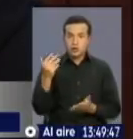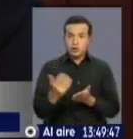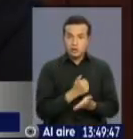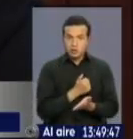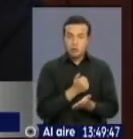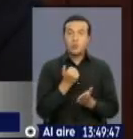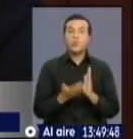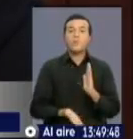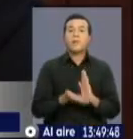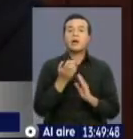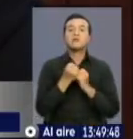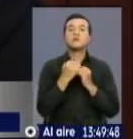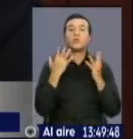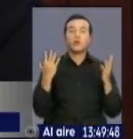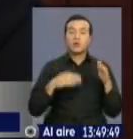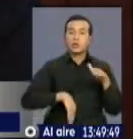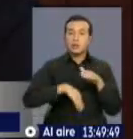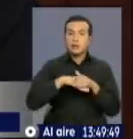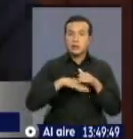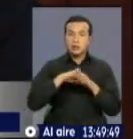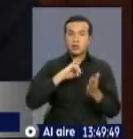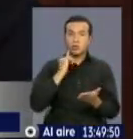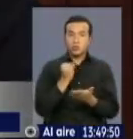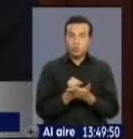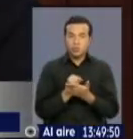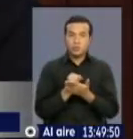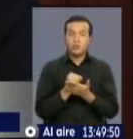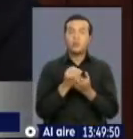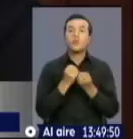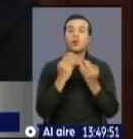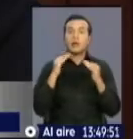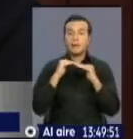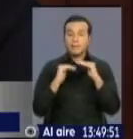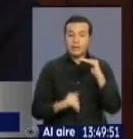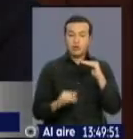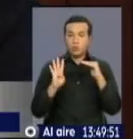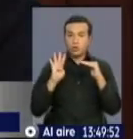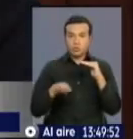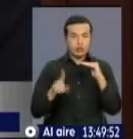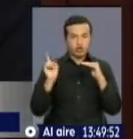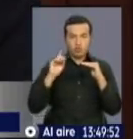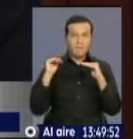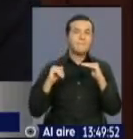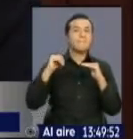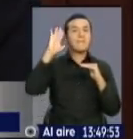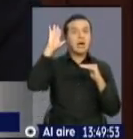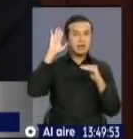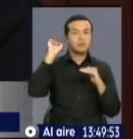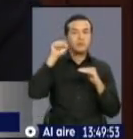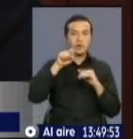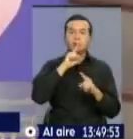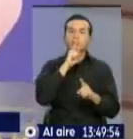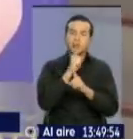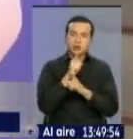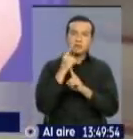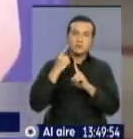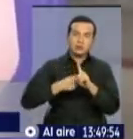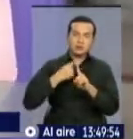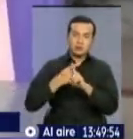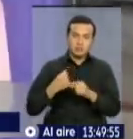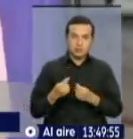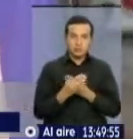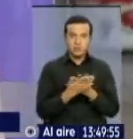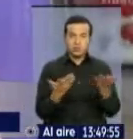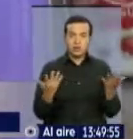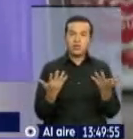que supere un límite que establecerá la Junta, que no será menor a $4,000 mensuales. Como mecanismo de